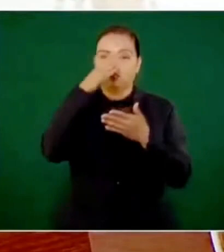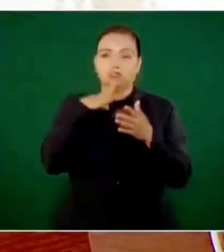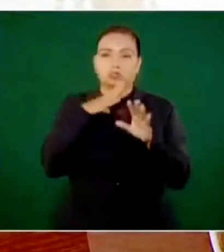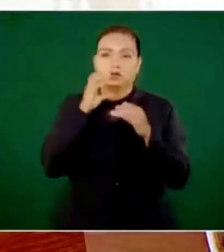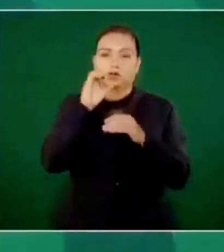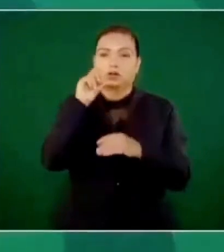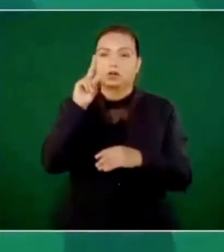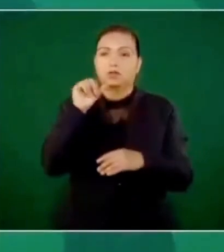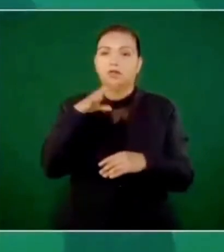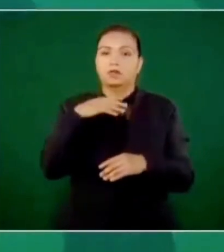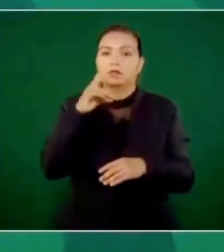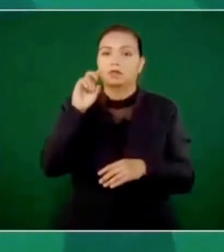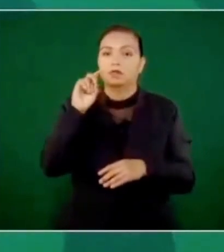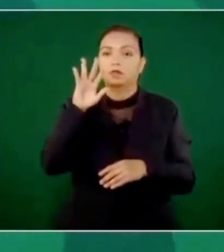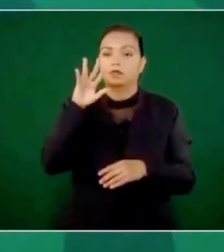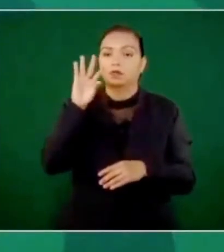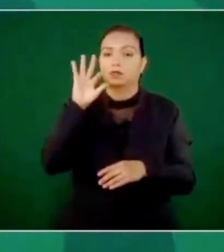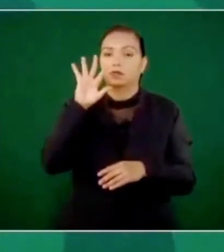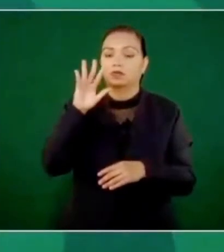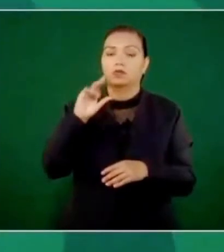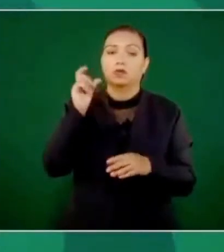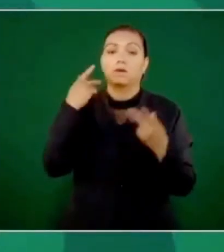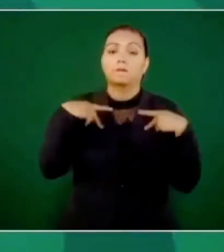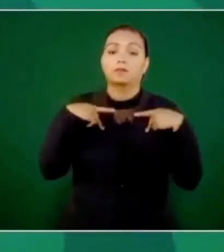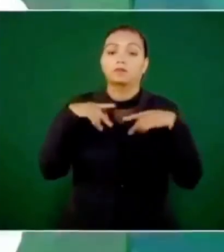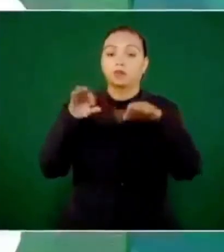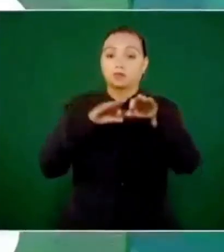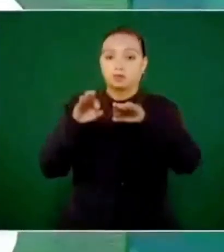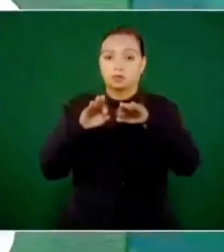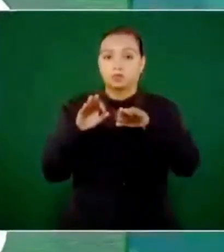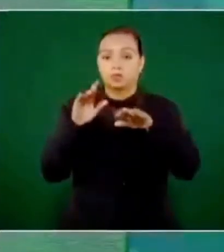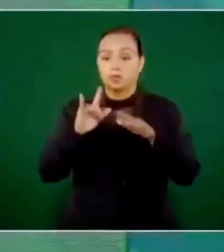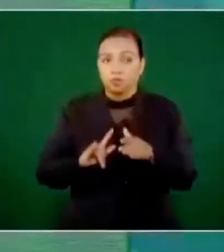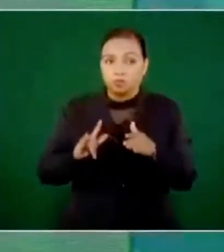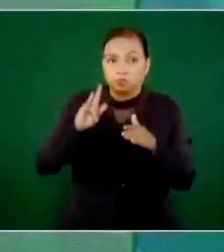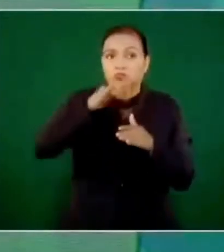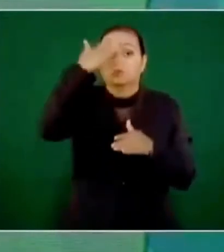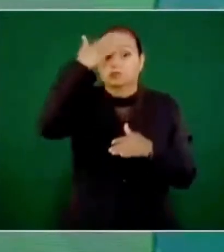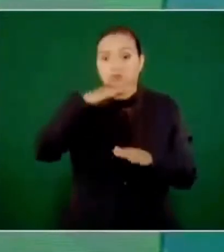3545. Hasta los trabajadores del aeropuerto lo sabían.